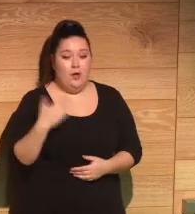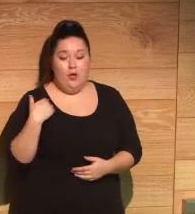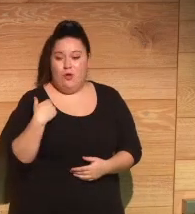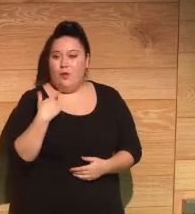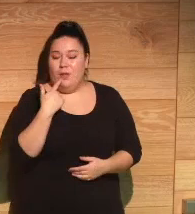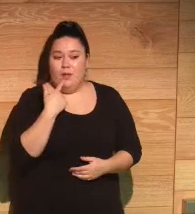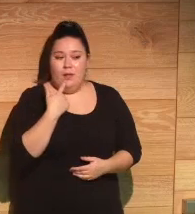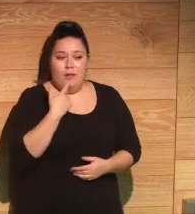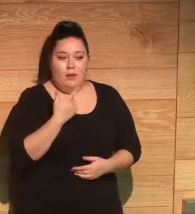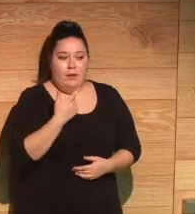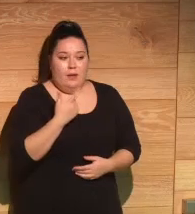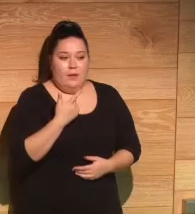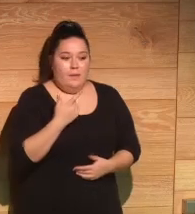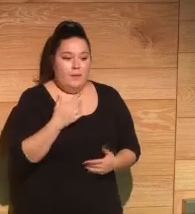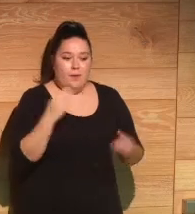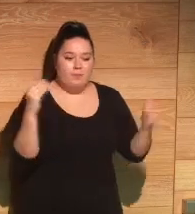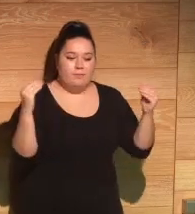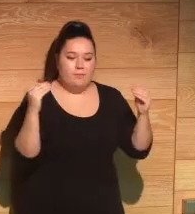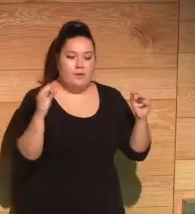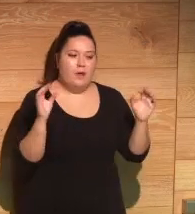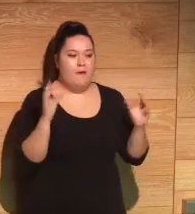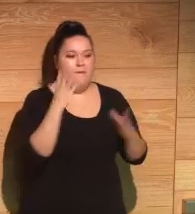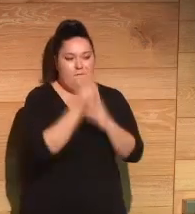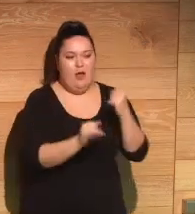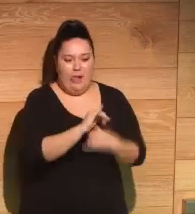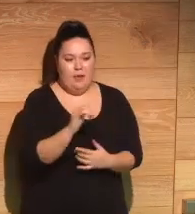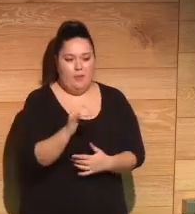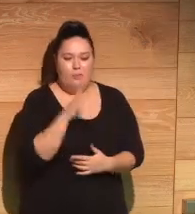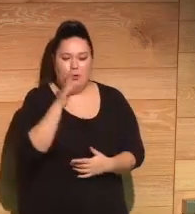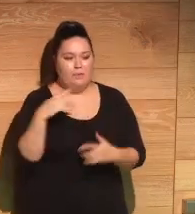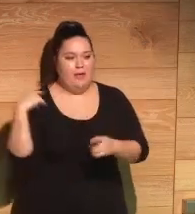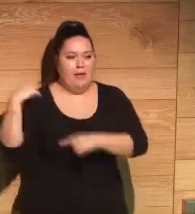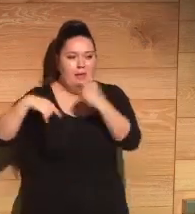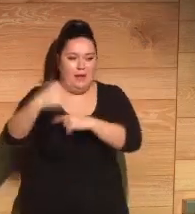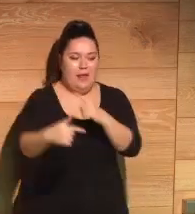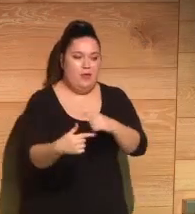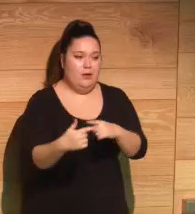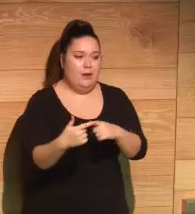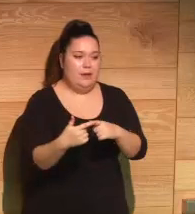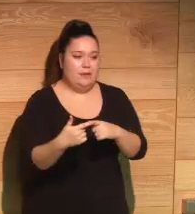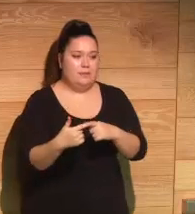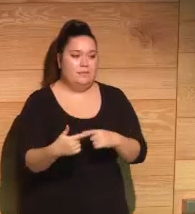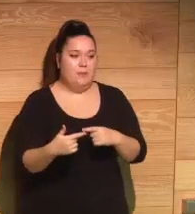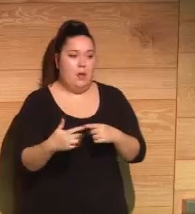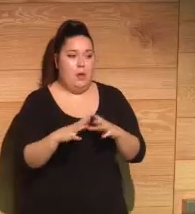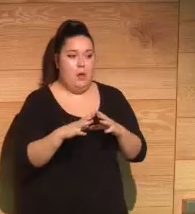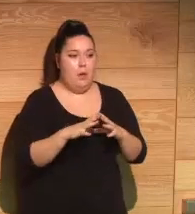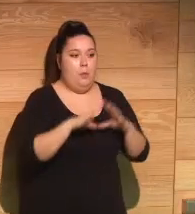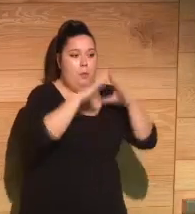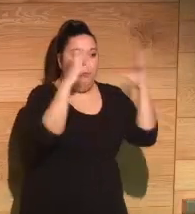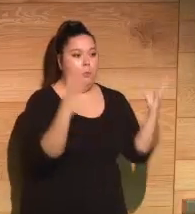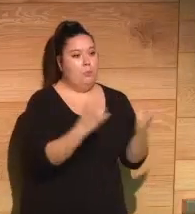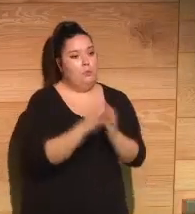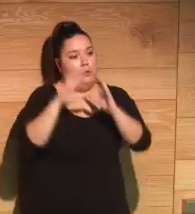pequeño malentendido en el sentido de que te refieres sobre todo a generaciones como transmisoras de mundos, de